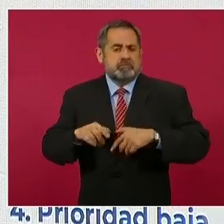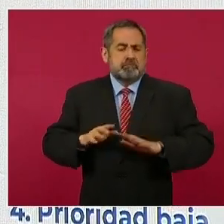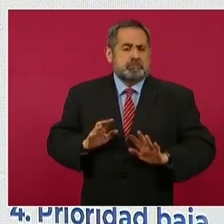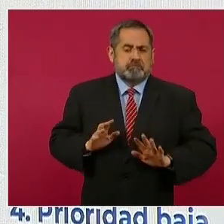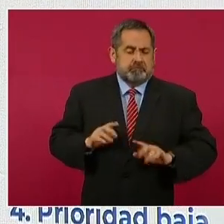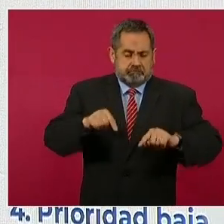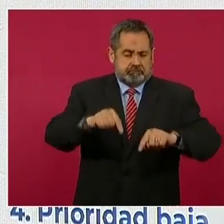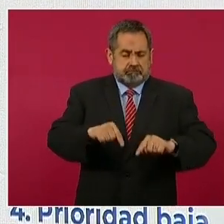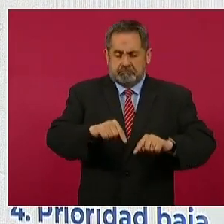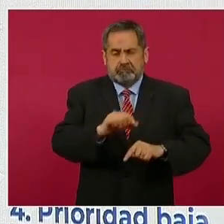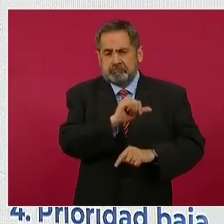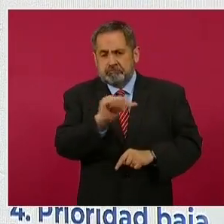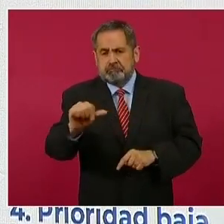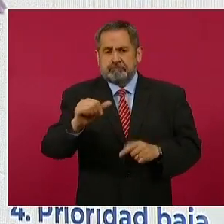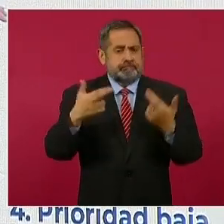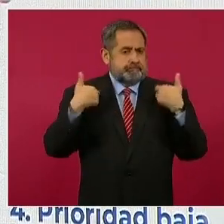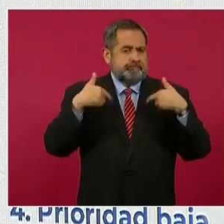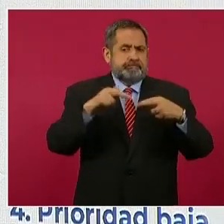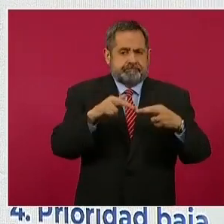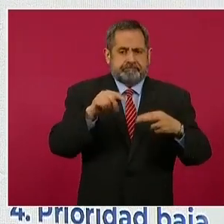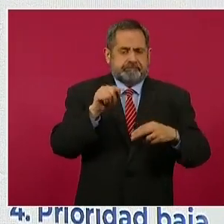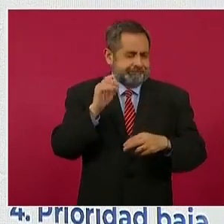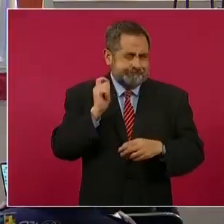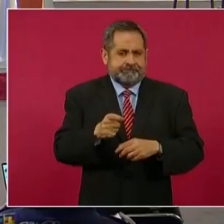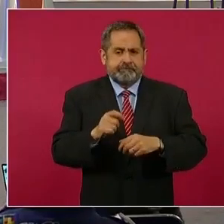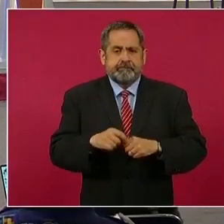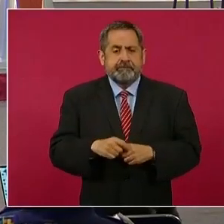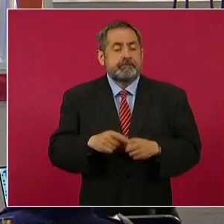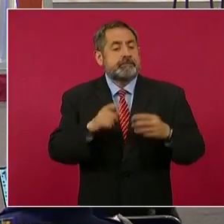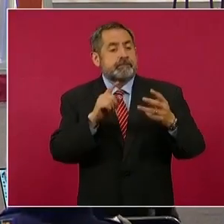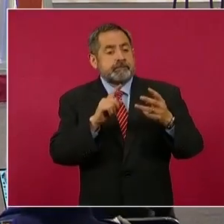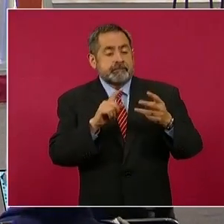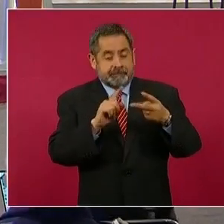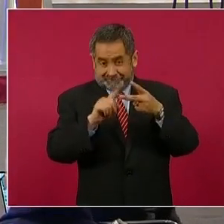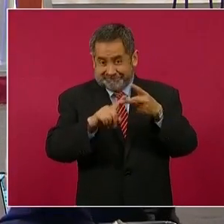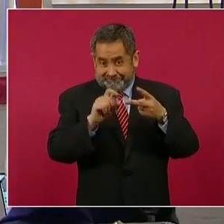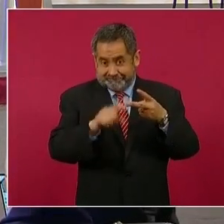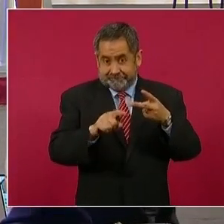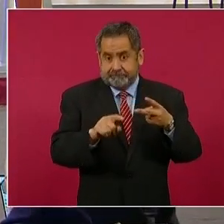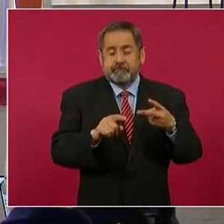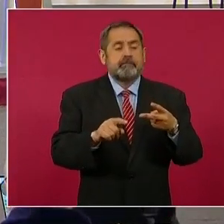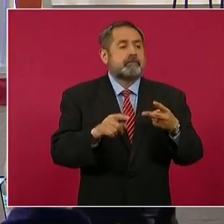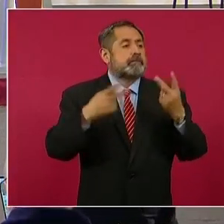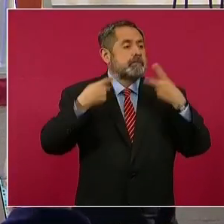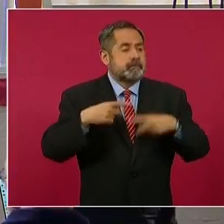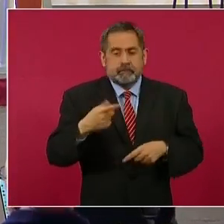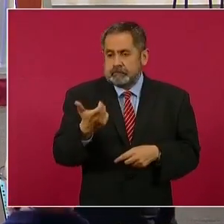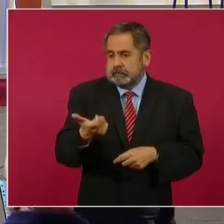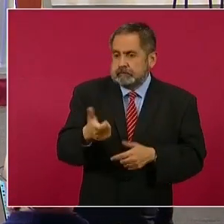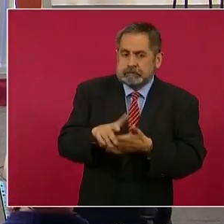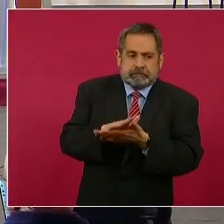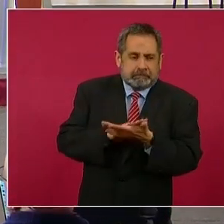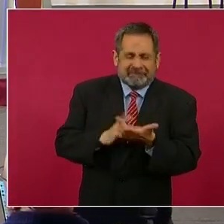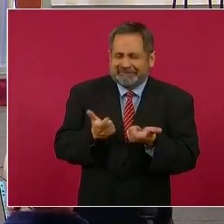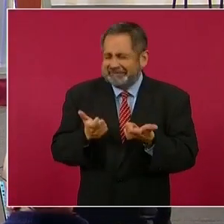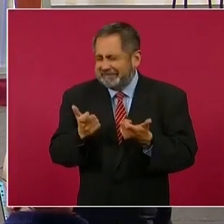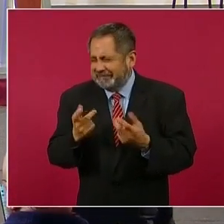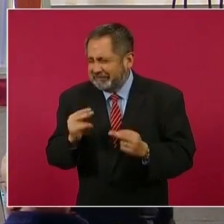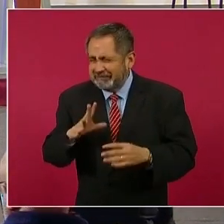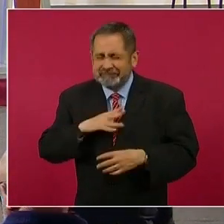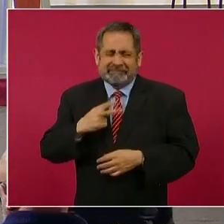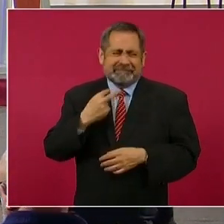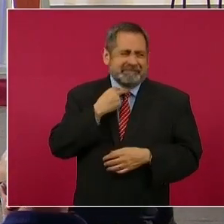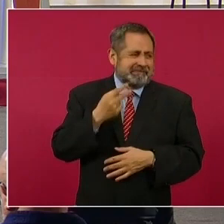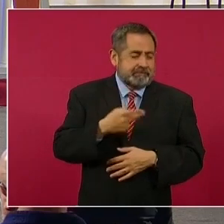Nosotros incorporamos al personal educativo y personas en desventaja social, económica y demográfica.